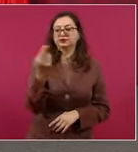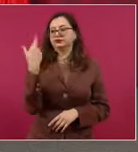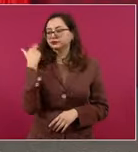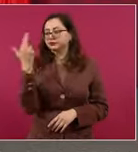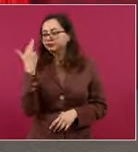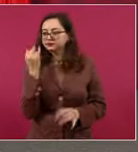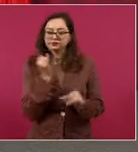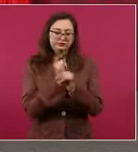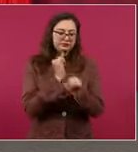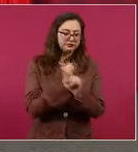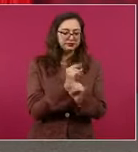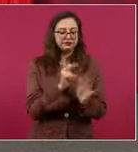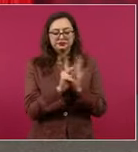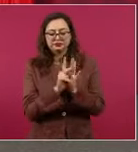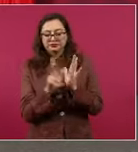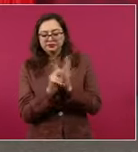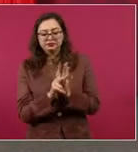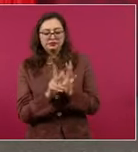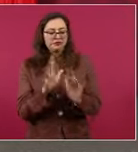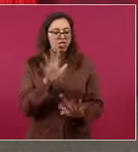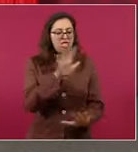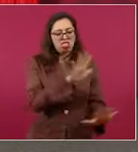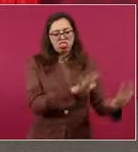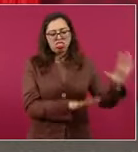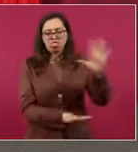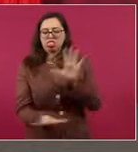atacarnos y sobre todo para querer